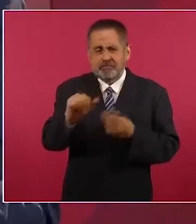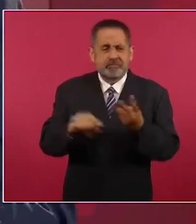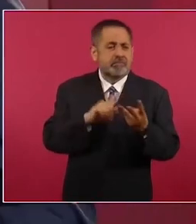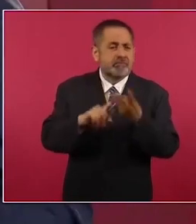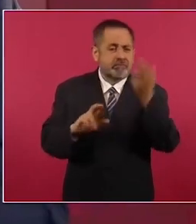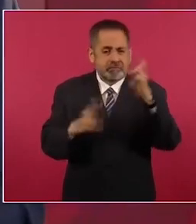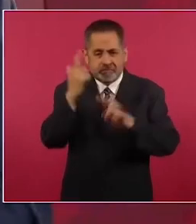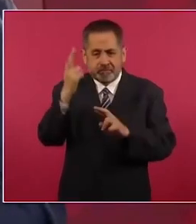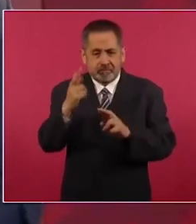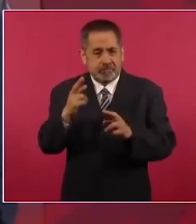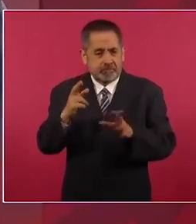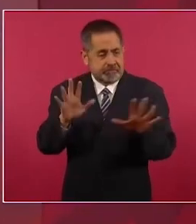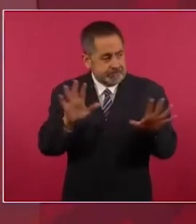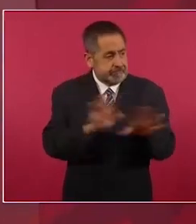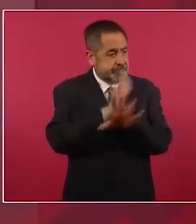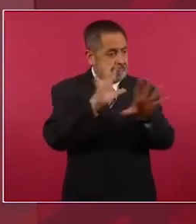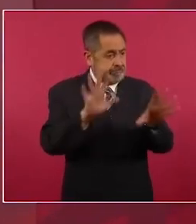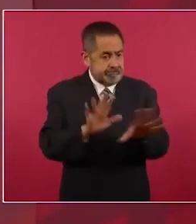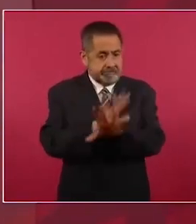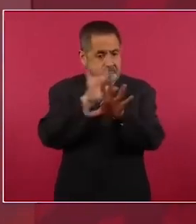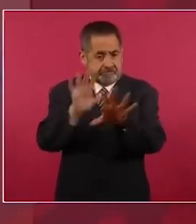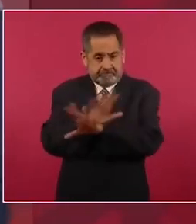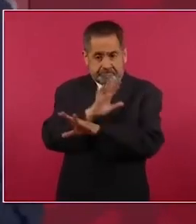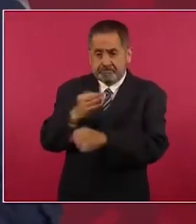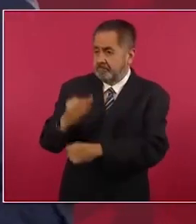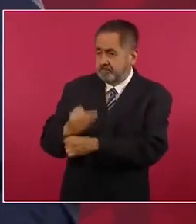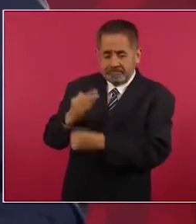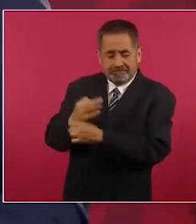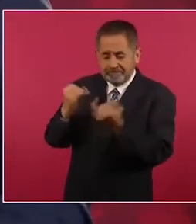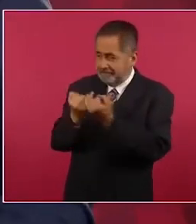Entonces, esto es lo que lleva